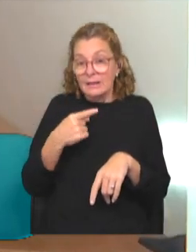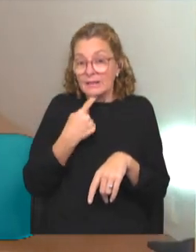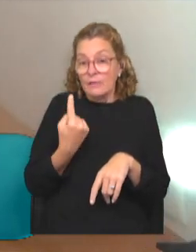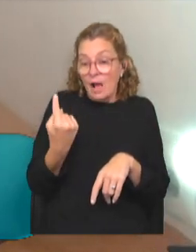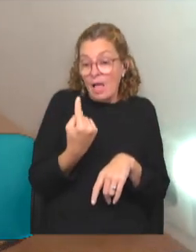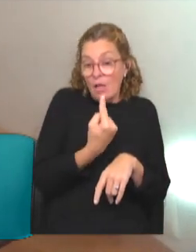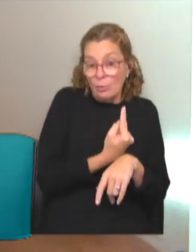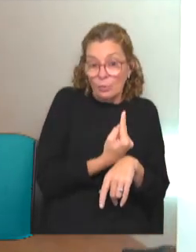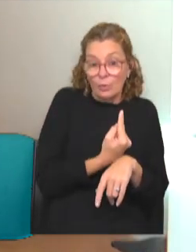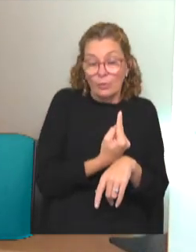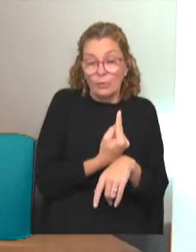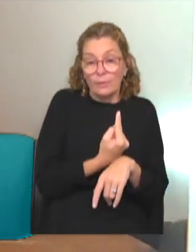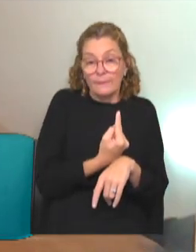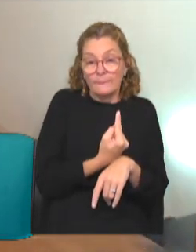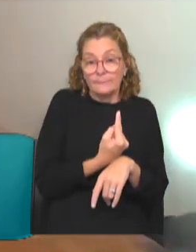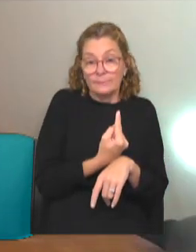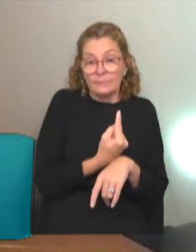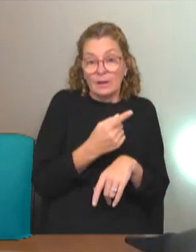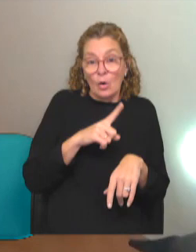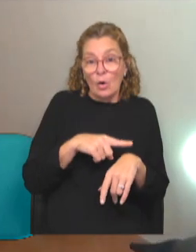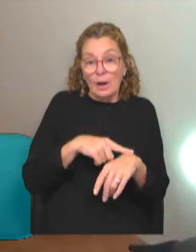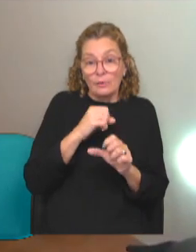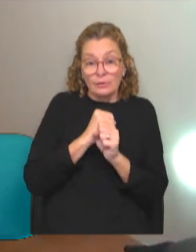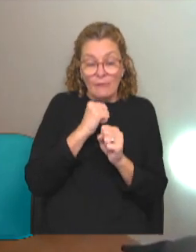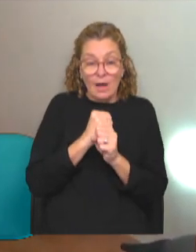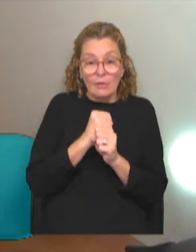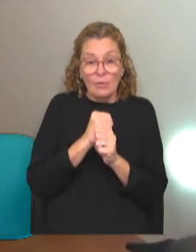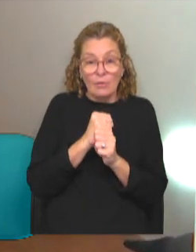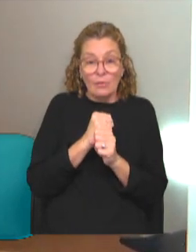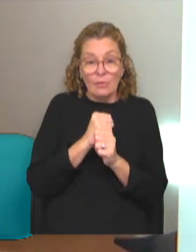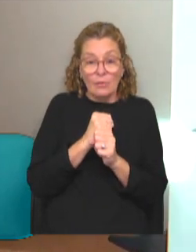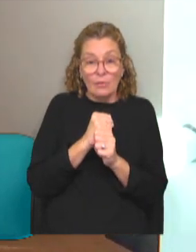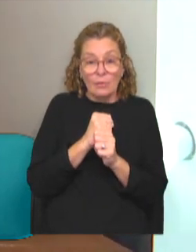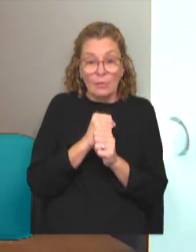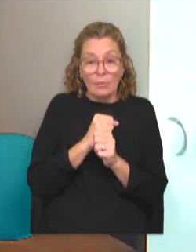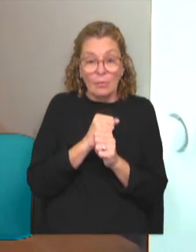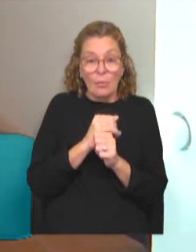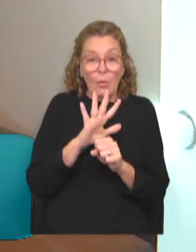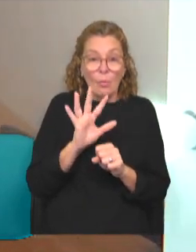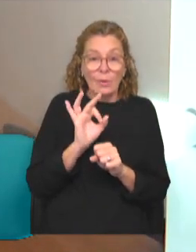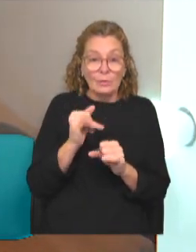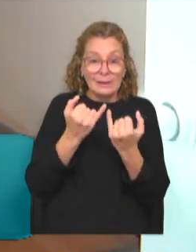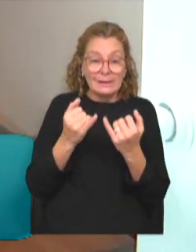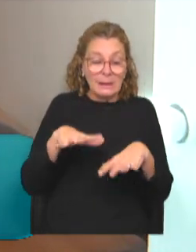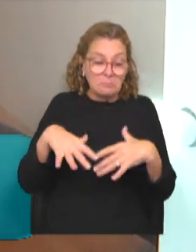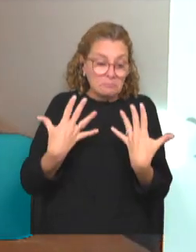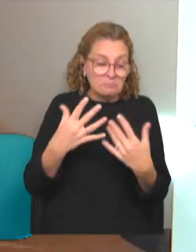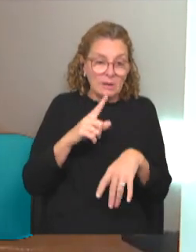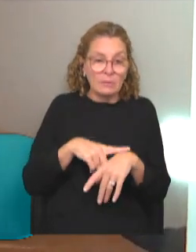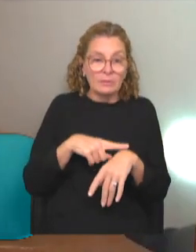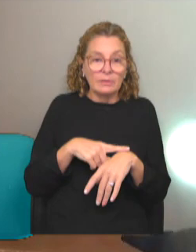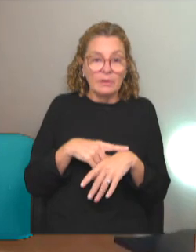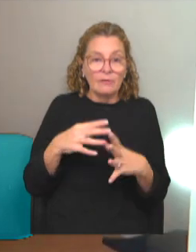uno, ¿verdad? Así sea en horario de trabajo, o el día que sea, la hora que sea, ¿no?